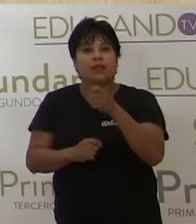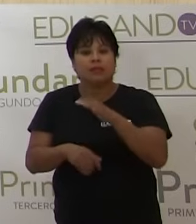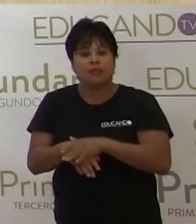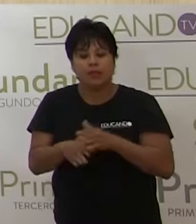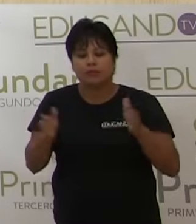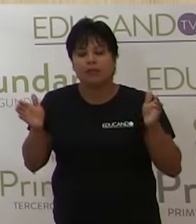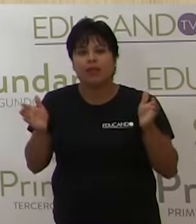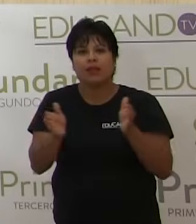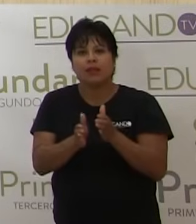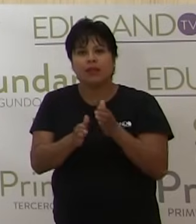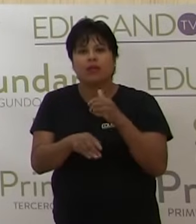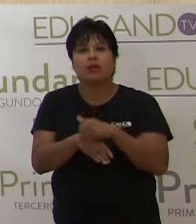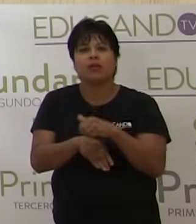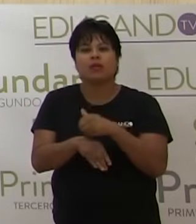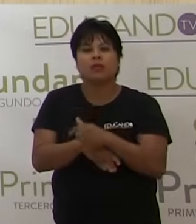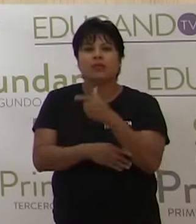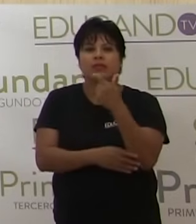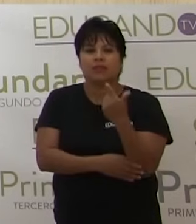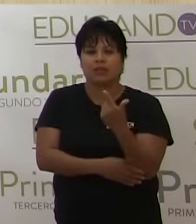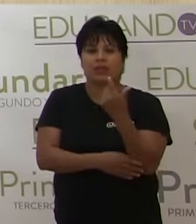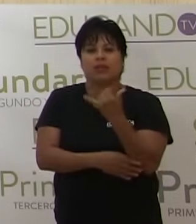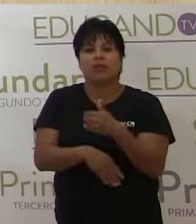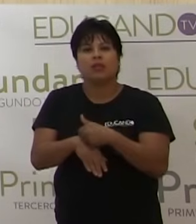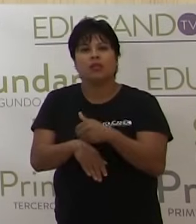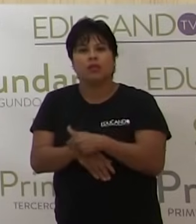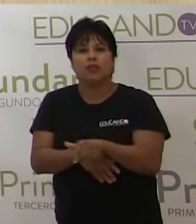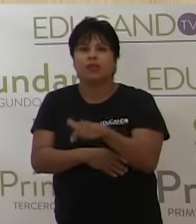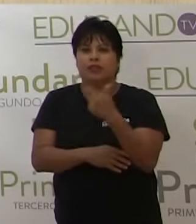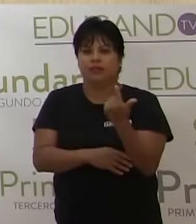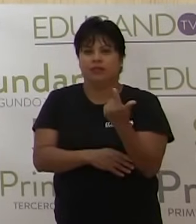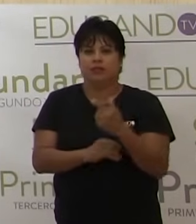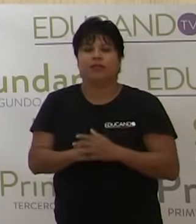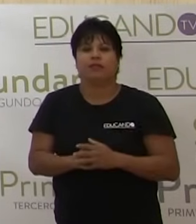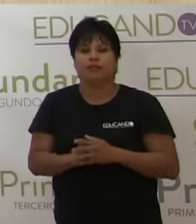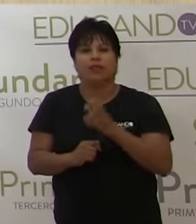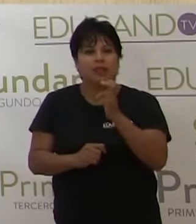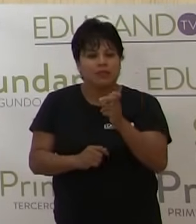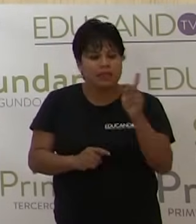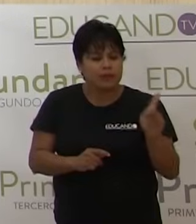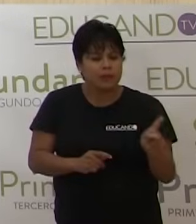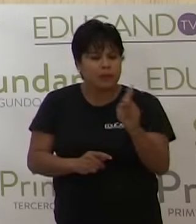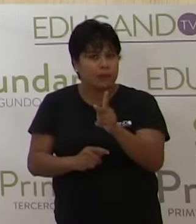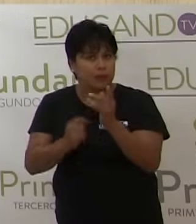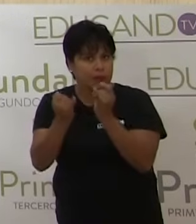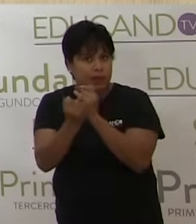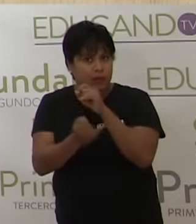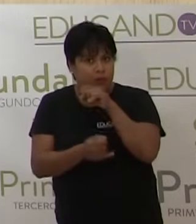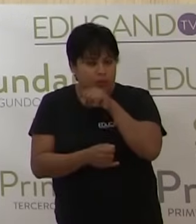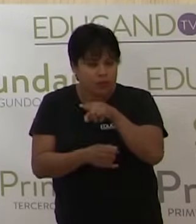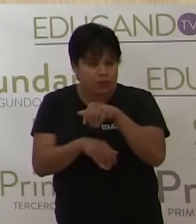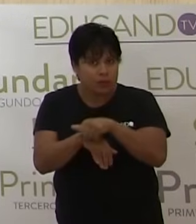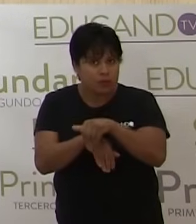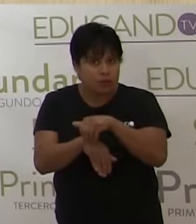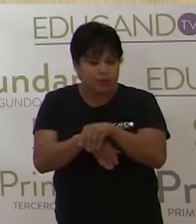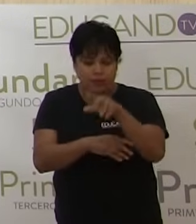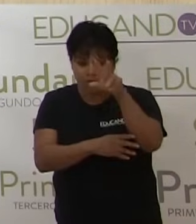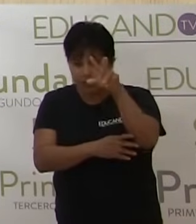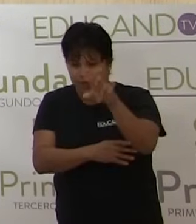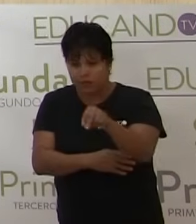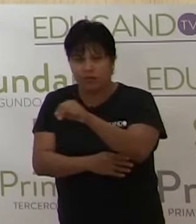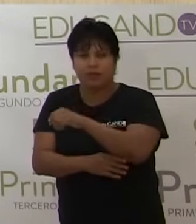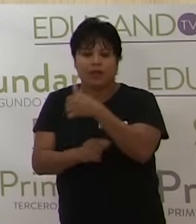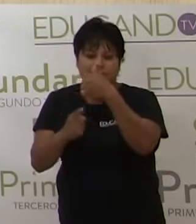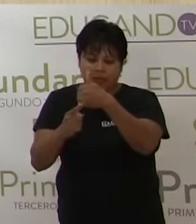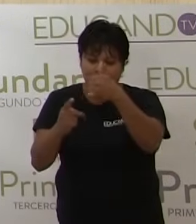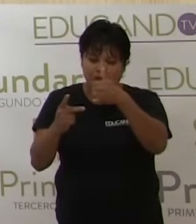más pequeño que el número 7 y que el número 12 son iguales los números no